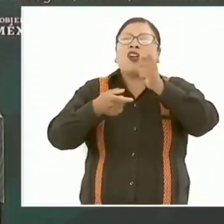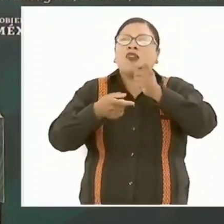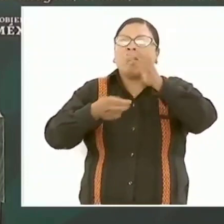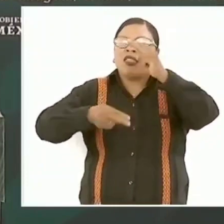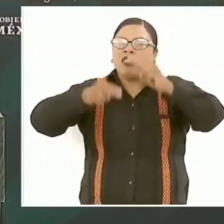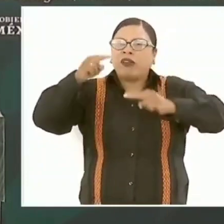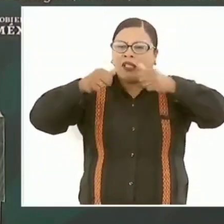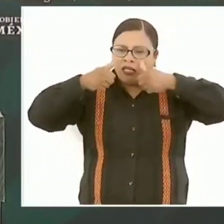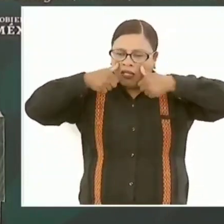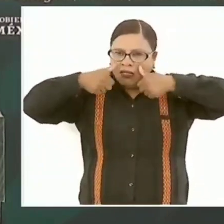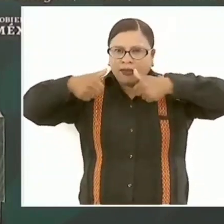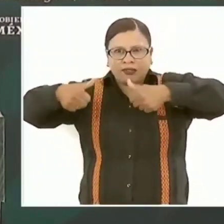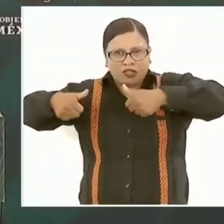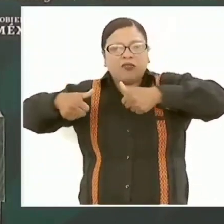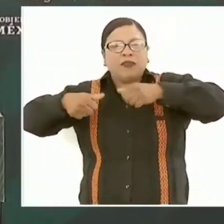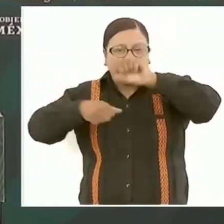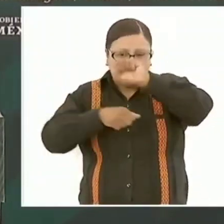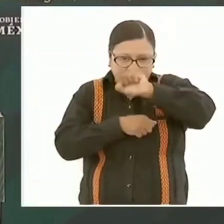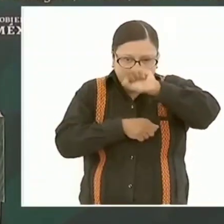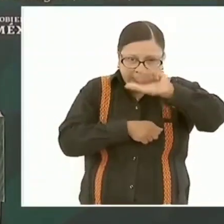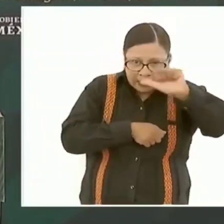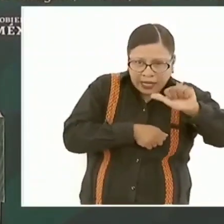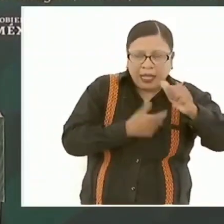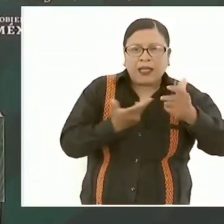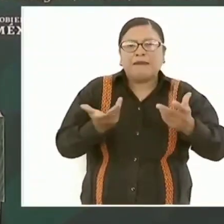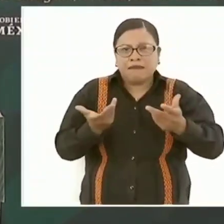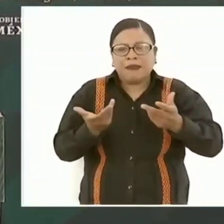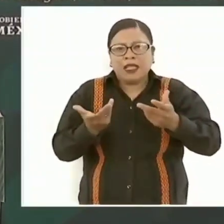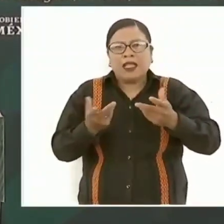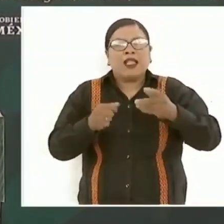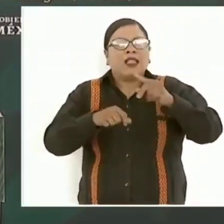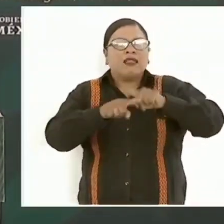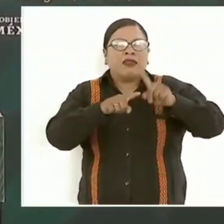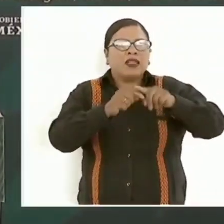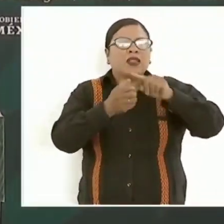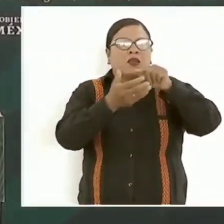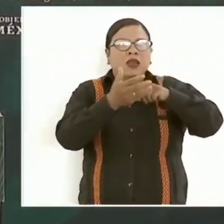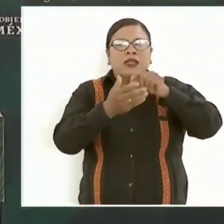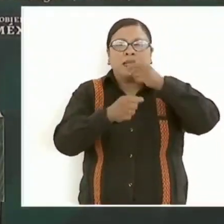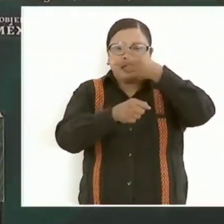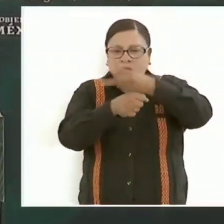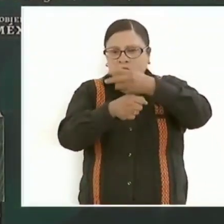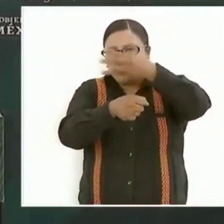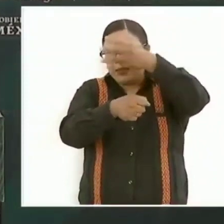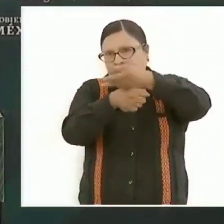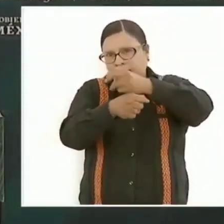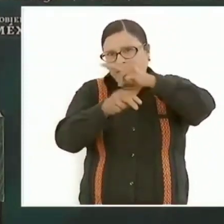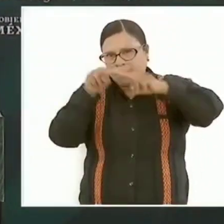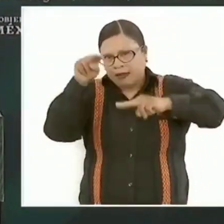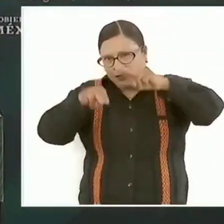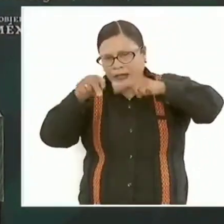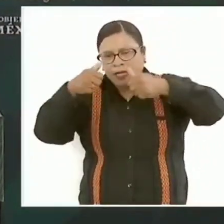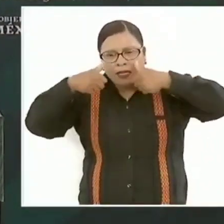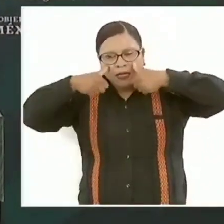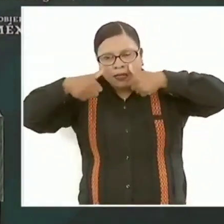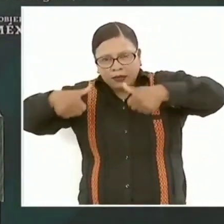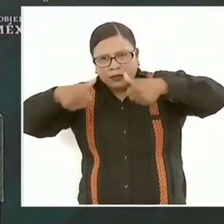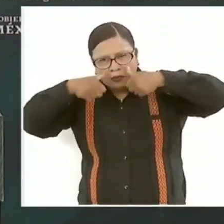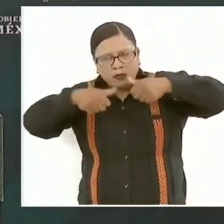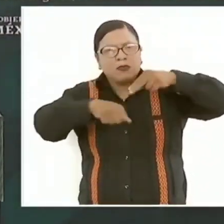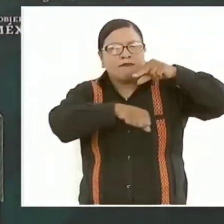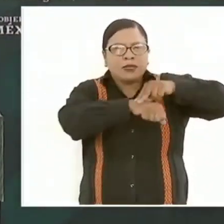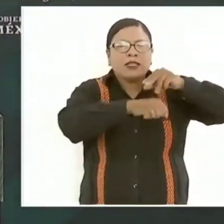atención en unidades médicas, en centros de salud y segundo nivel, tercer nivel de atención médica